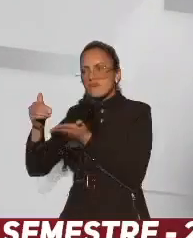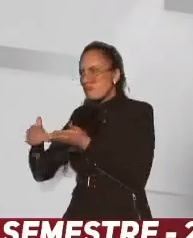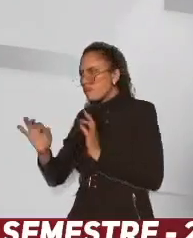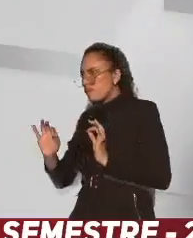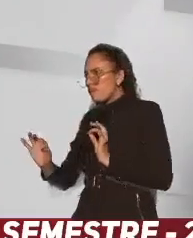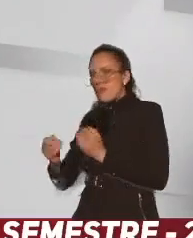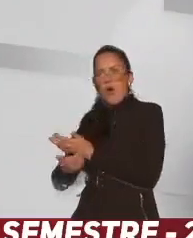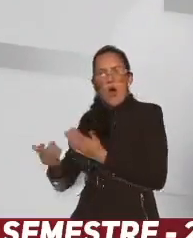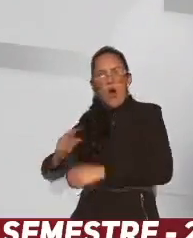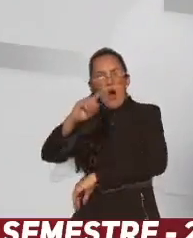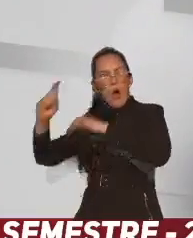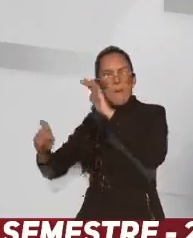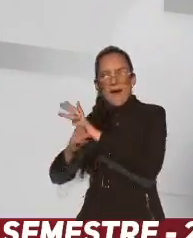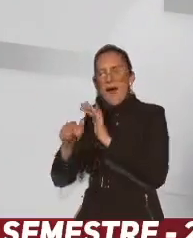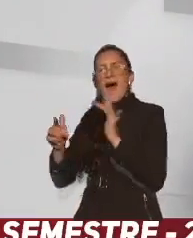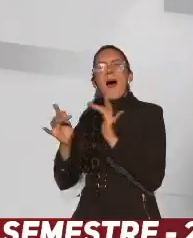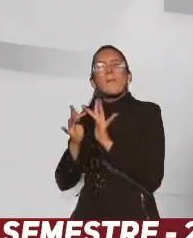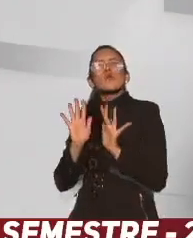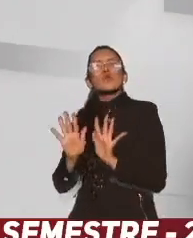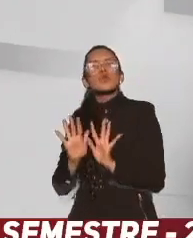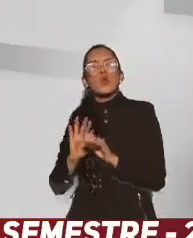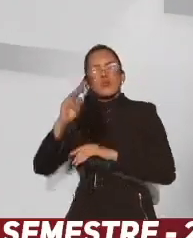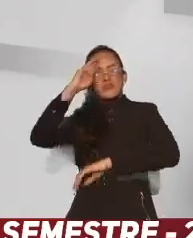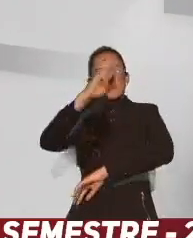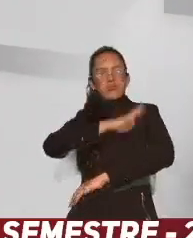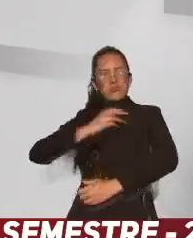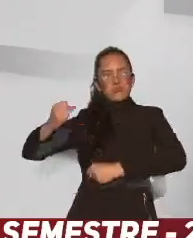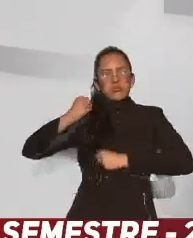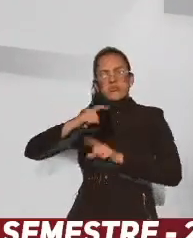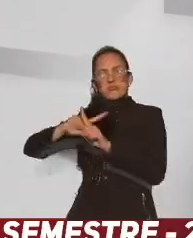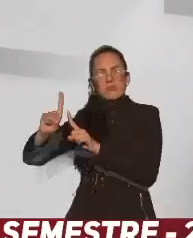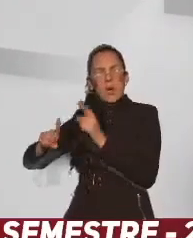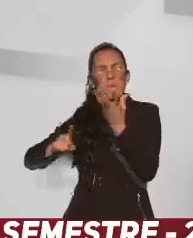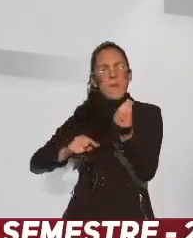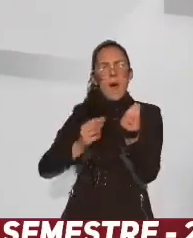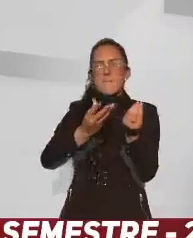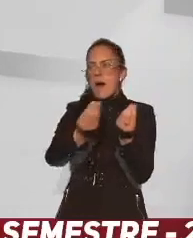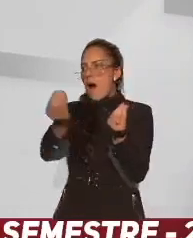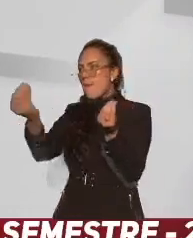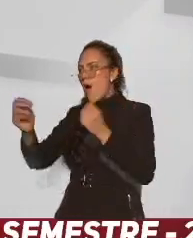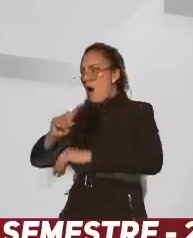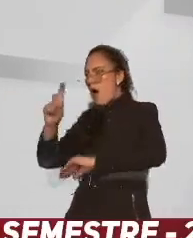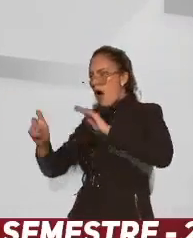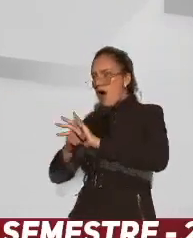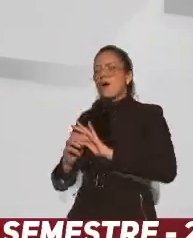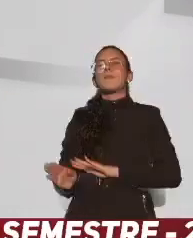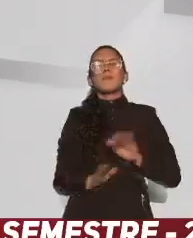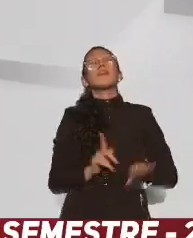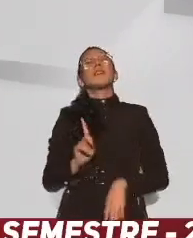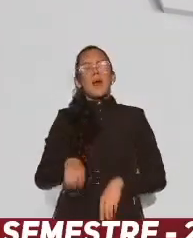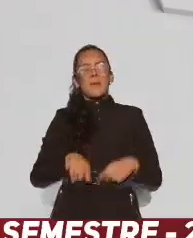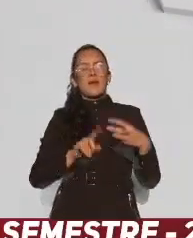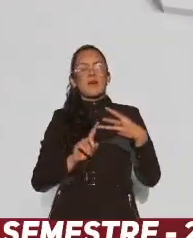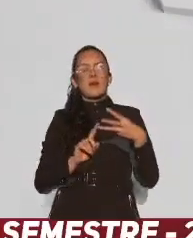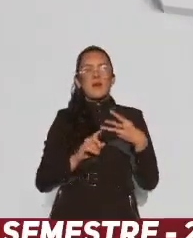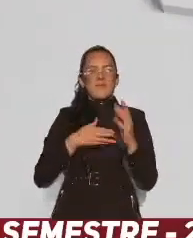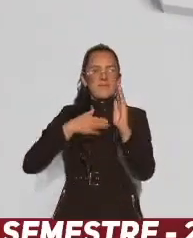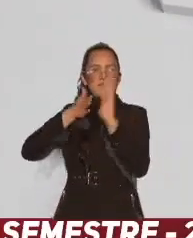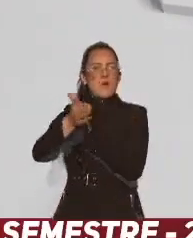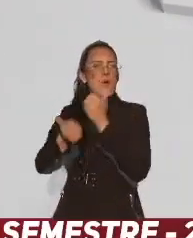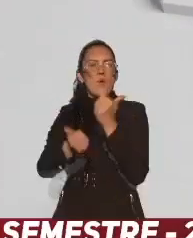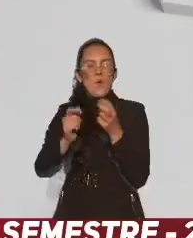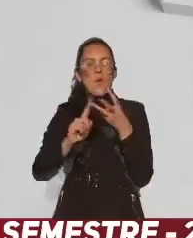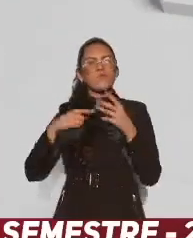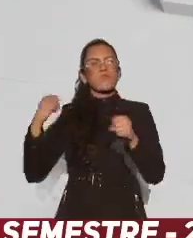para las diferentes unidades del Ejército Nacional. Posteriormente pasamos a dar a conocer la